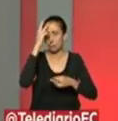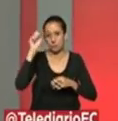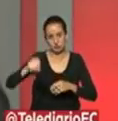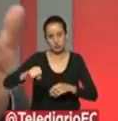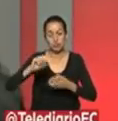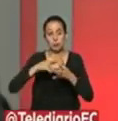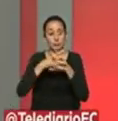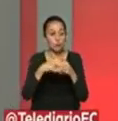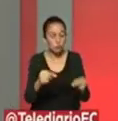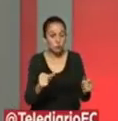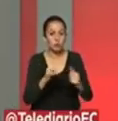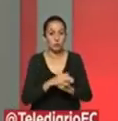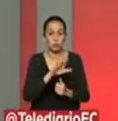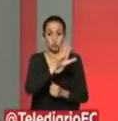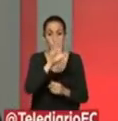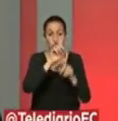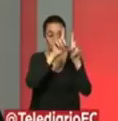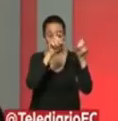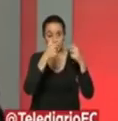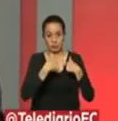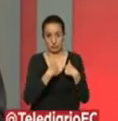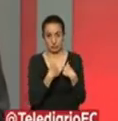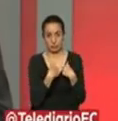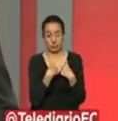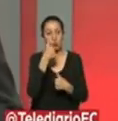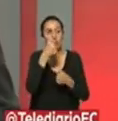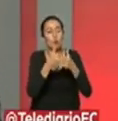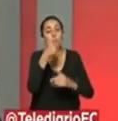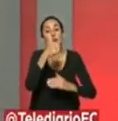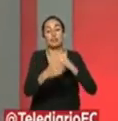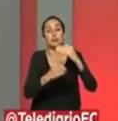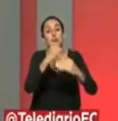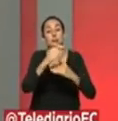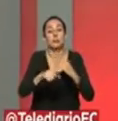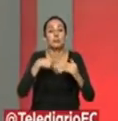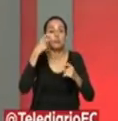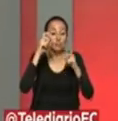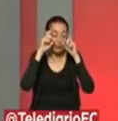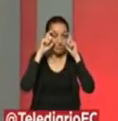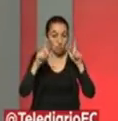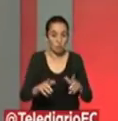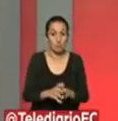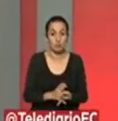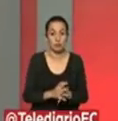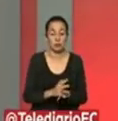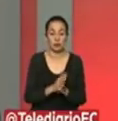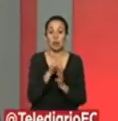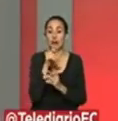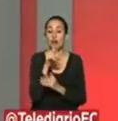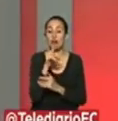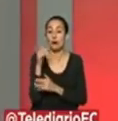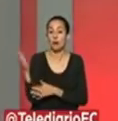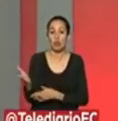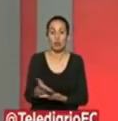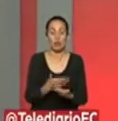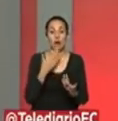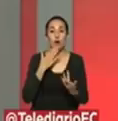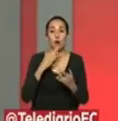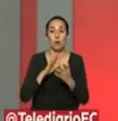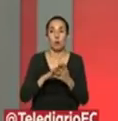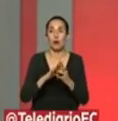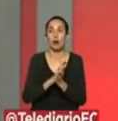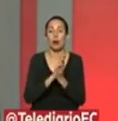hay que censurar. Usted me pregunta, Sofía, ¿cuál es el proceso próximo de fiscalización? El que ha menester, en tanto en cuanto sea